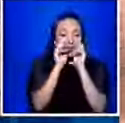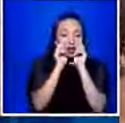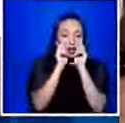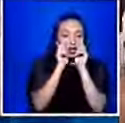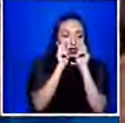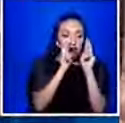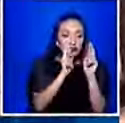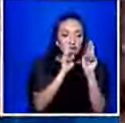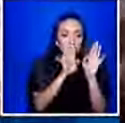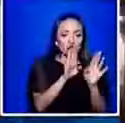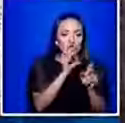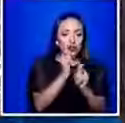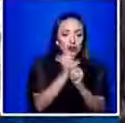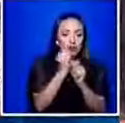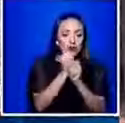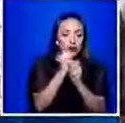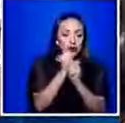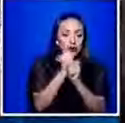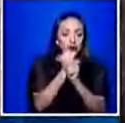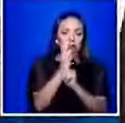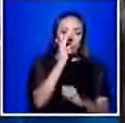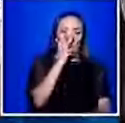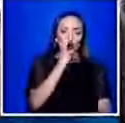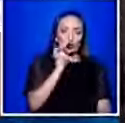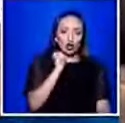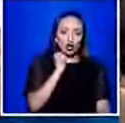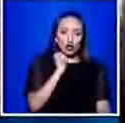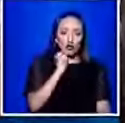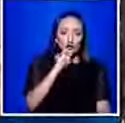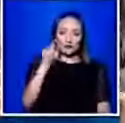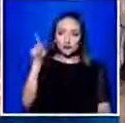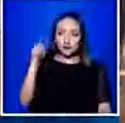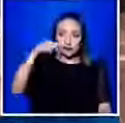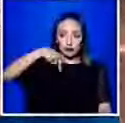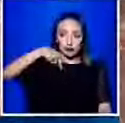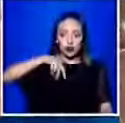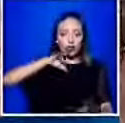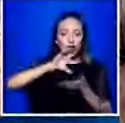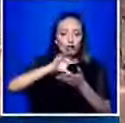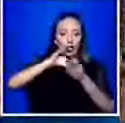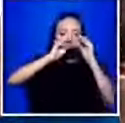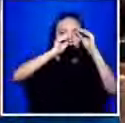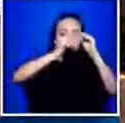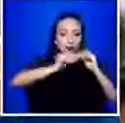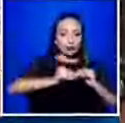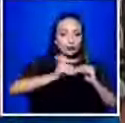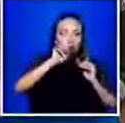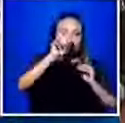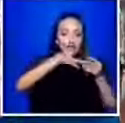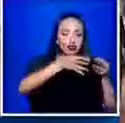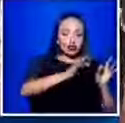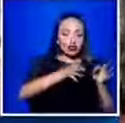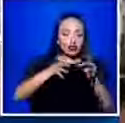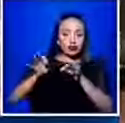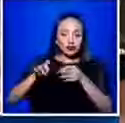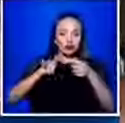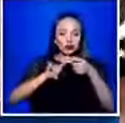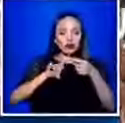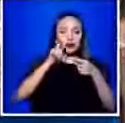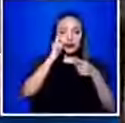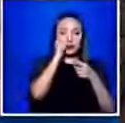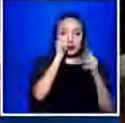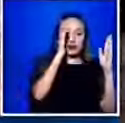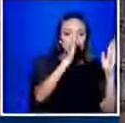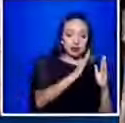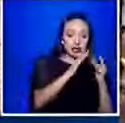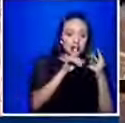trayectoria académica, y qué hermoso que en nuestra institución se formen dos modalidades, tanto la presencial como